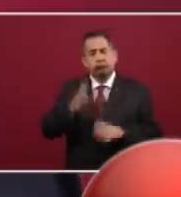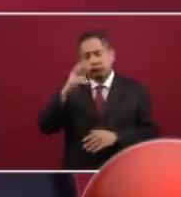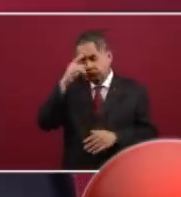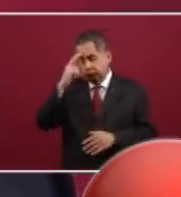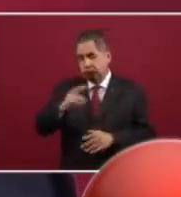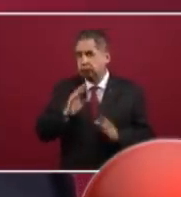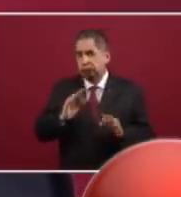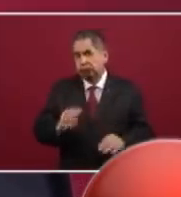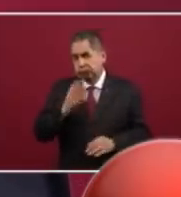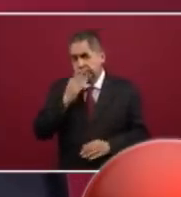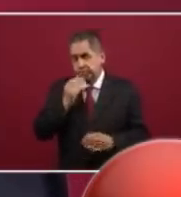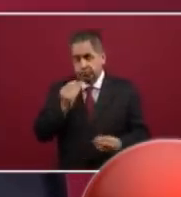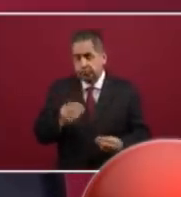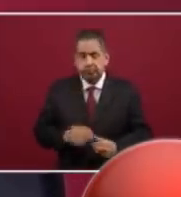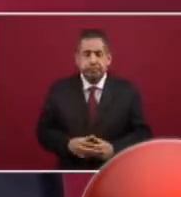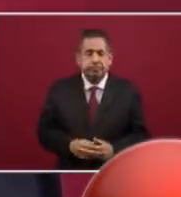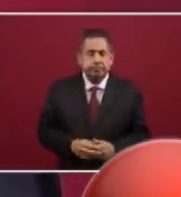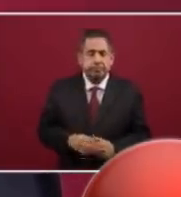México,